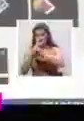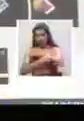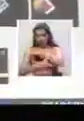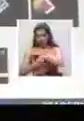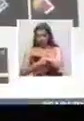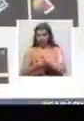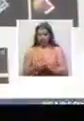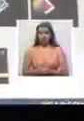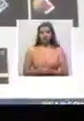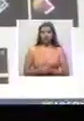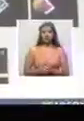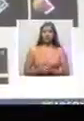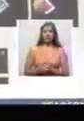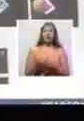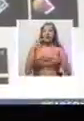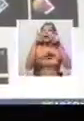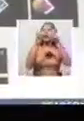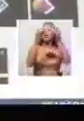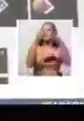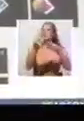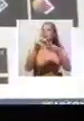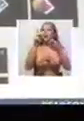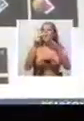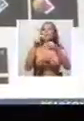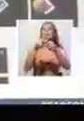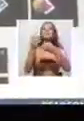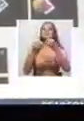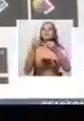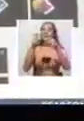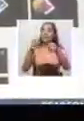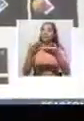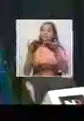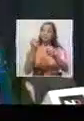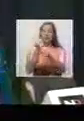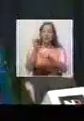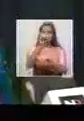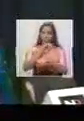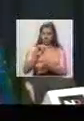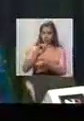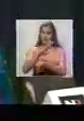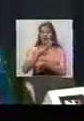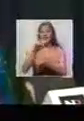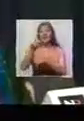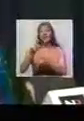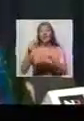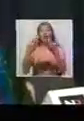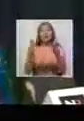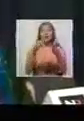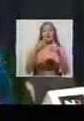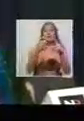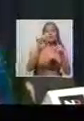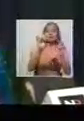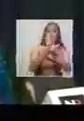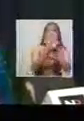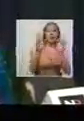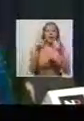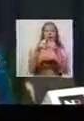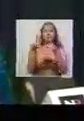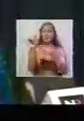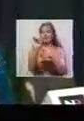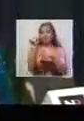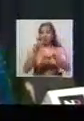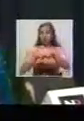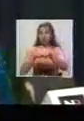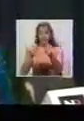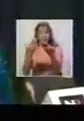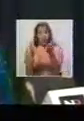país. Quienes no participen deberán cumplir con su jornada laboral. Y podría estar abierta de 8 de la mañana al mismo